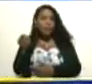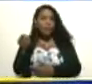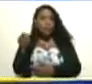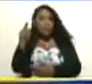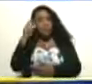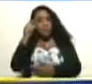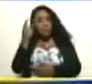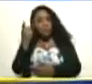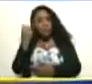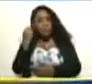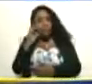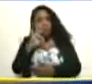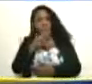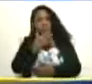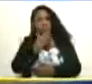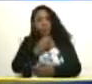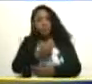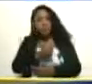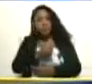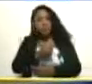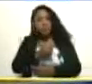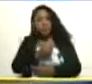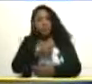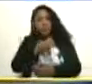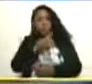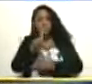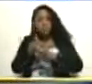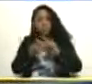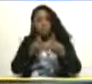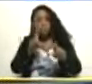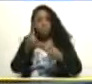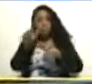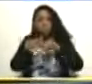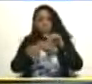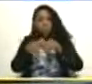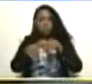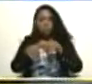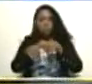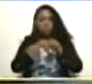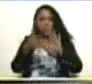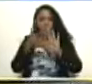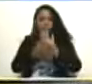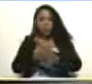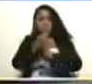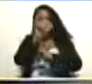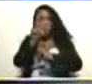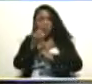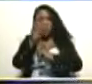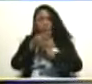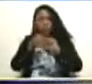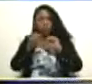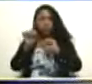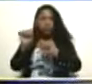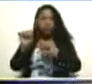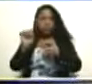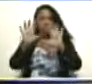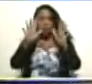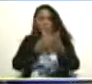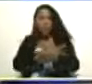de ayer, 3 de diciembre, en el referendo consultivo sobre el Esequibo, de